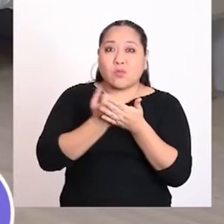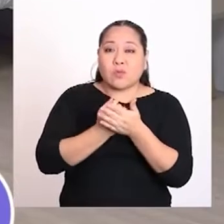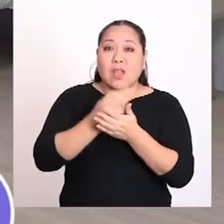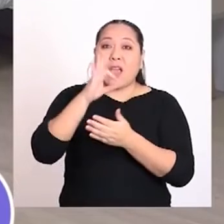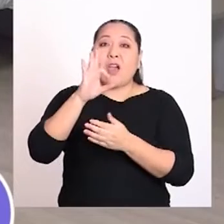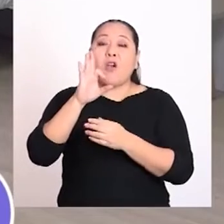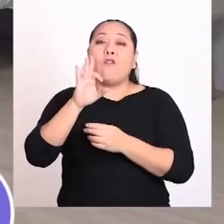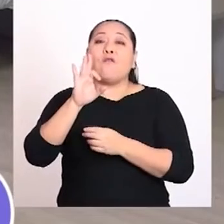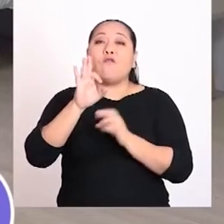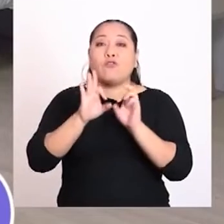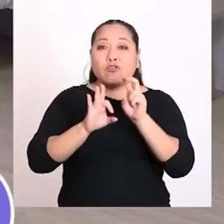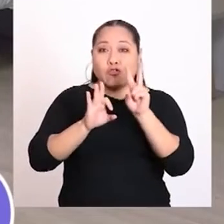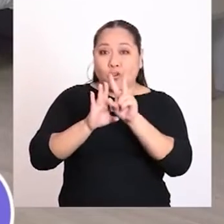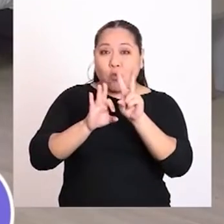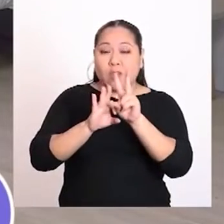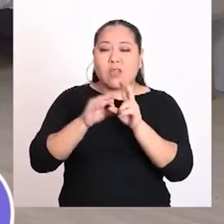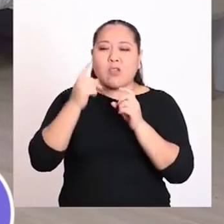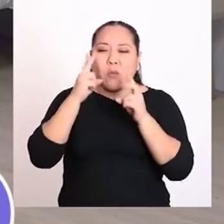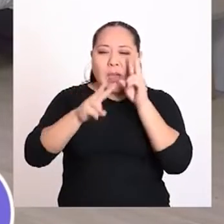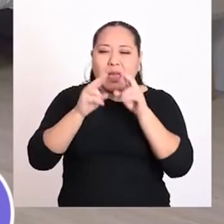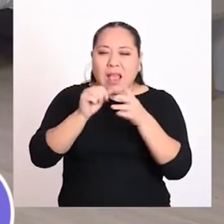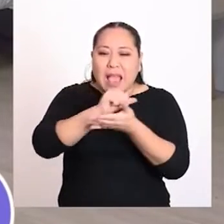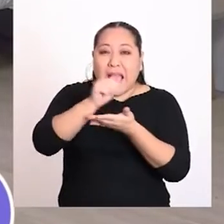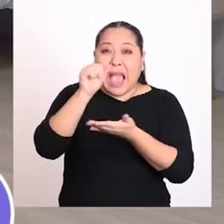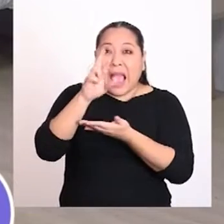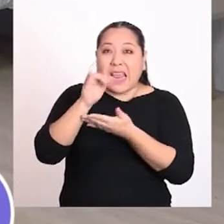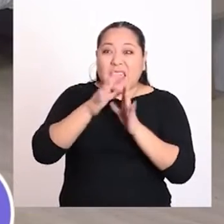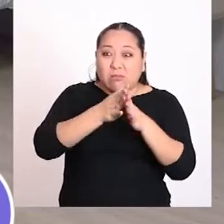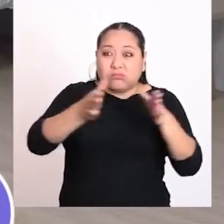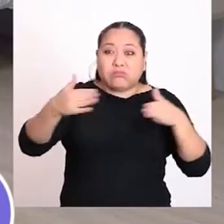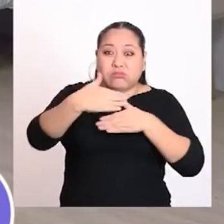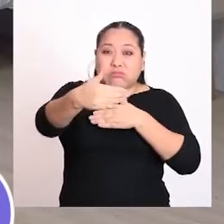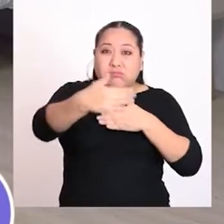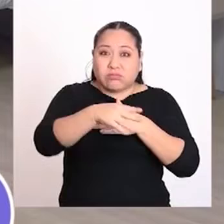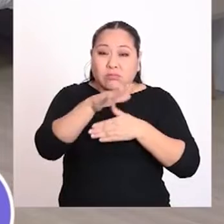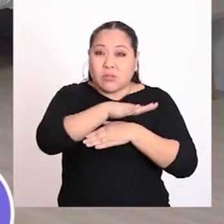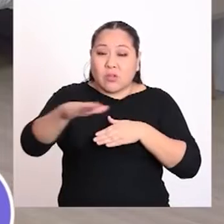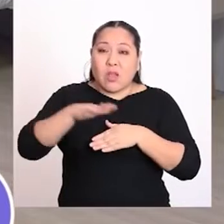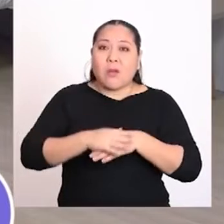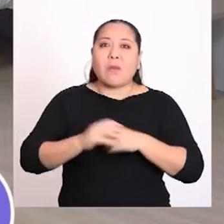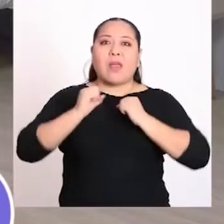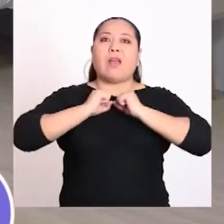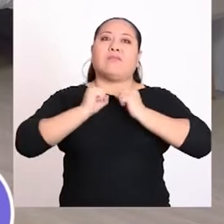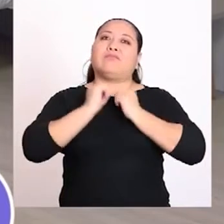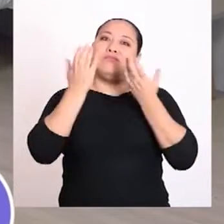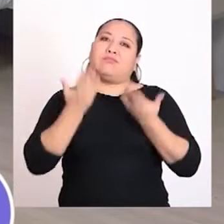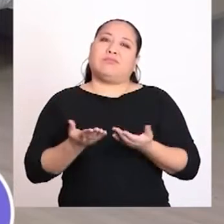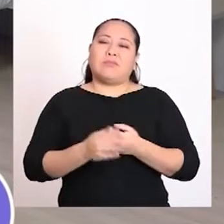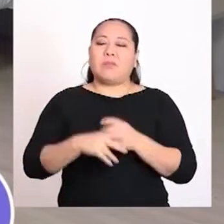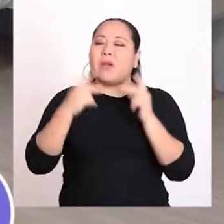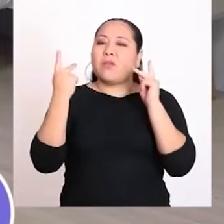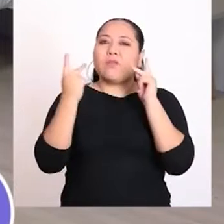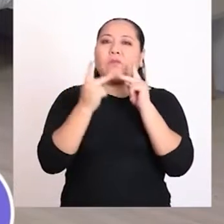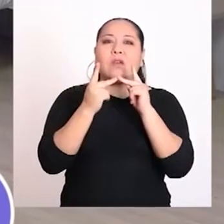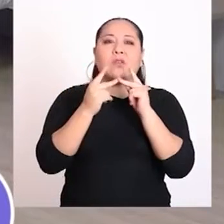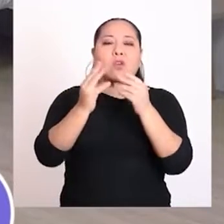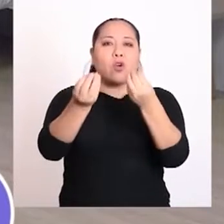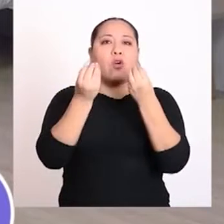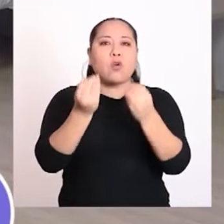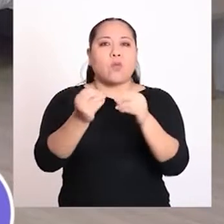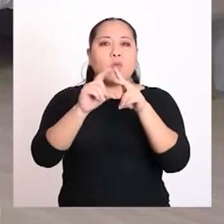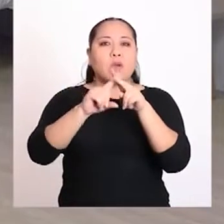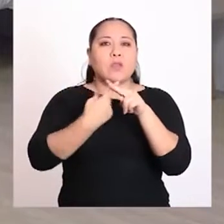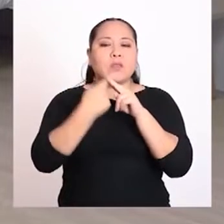cuadrática para determinar el área máxima de una superficie para realizar actividades físicas? Perfecto.